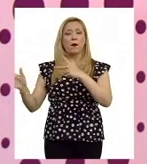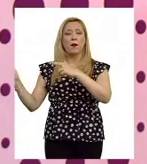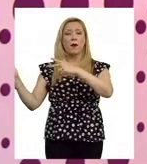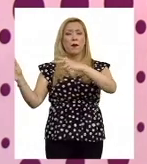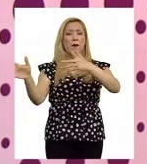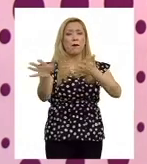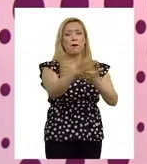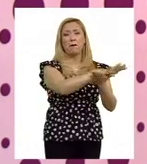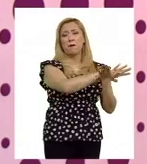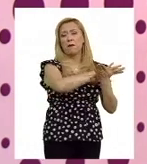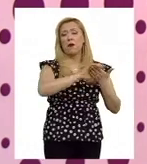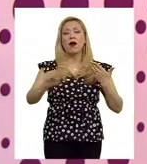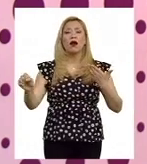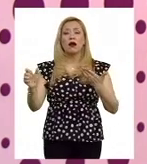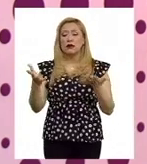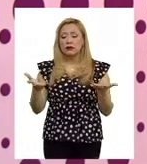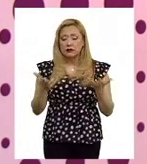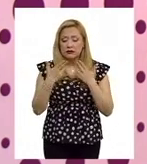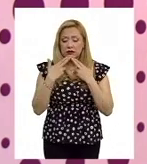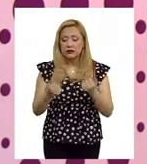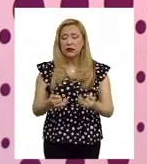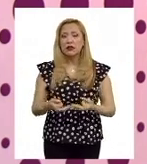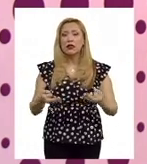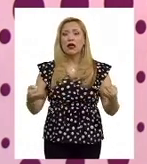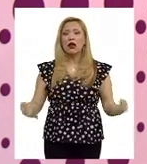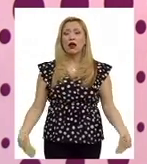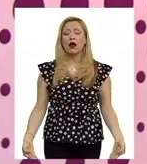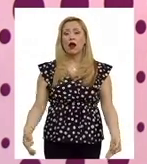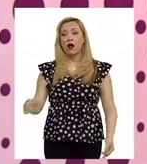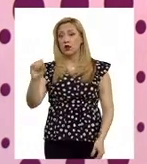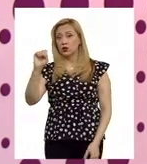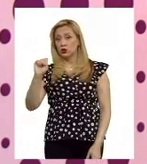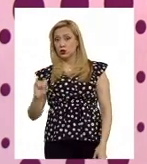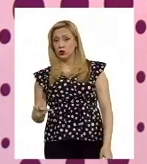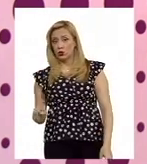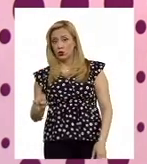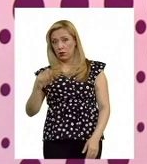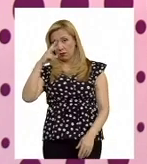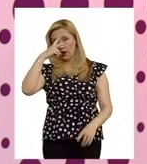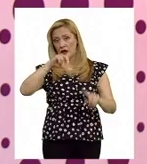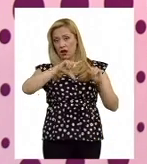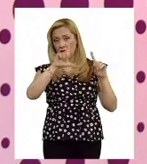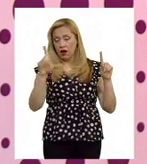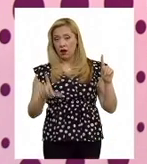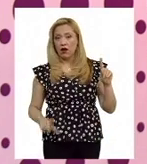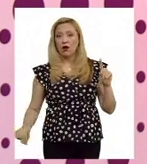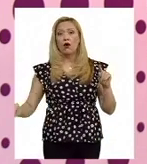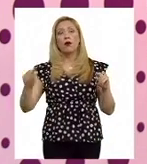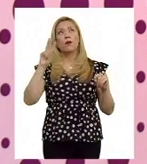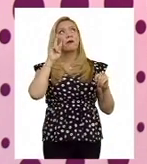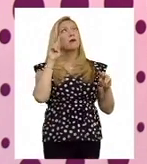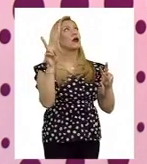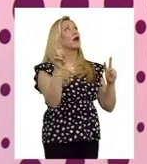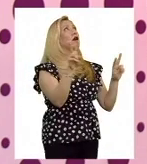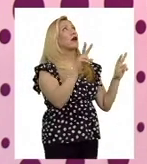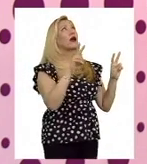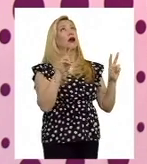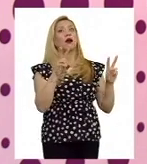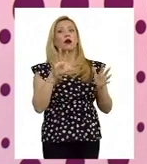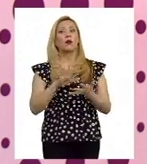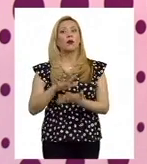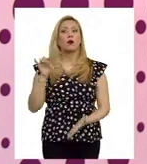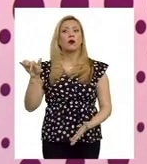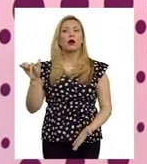el estado del sur de México, tanto la variabilidad como el cambio climático son